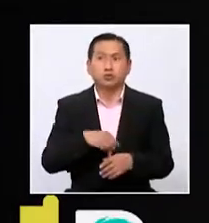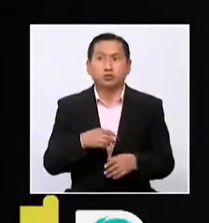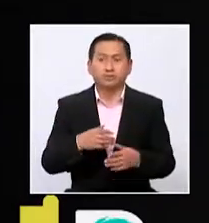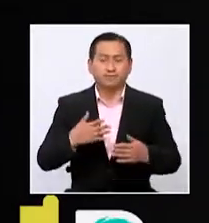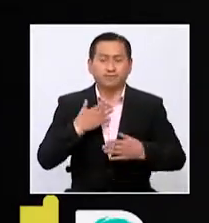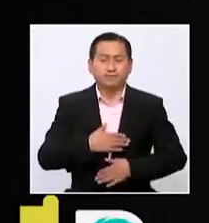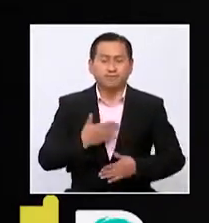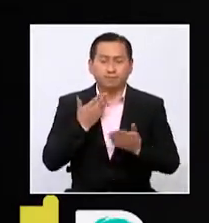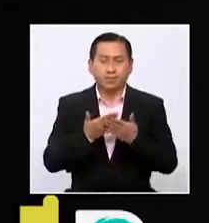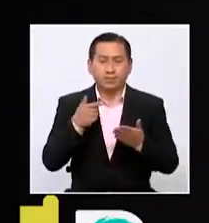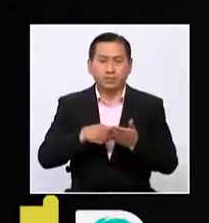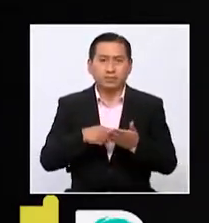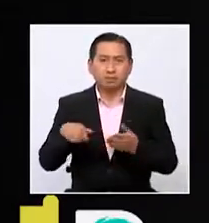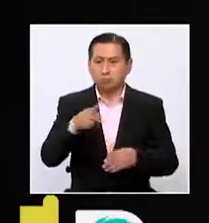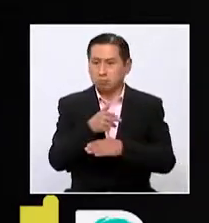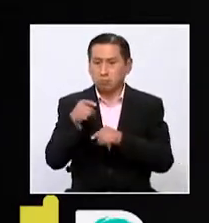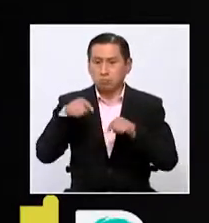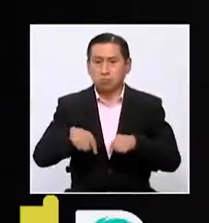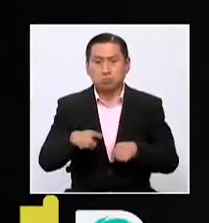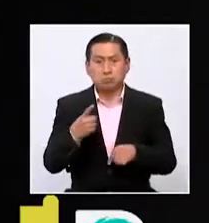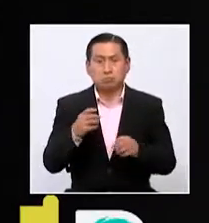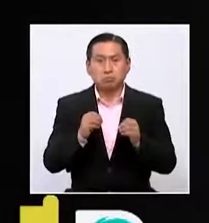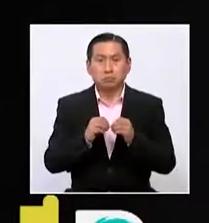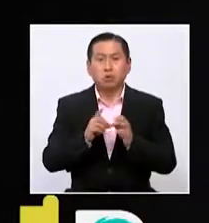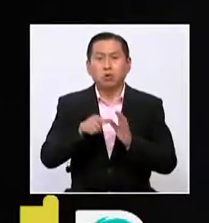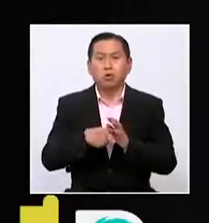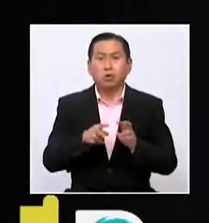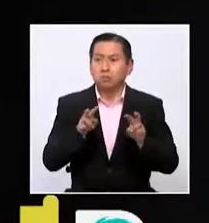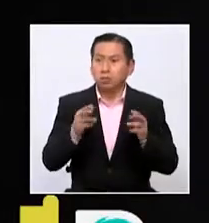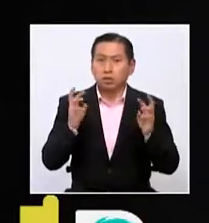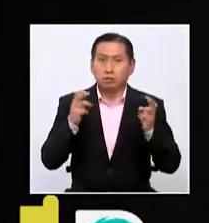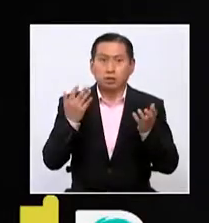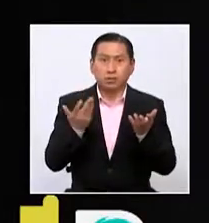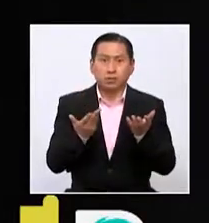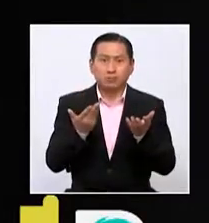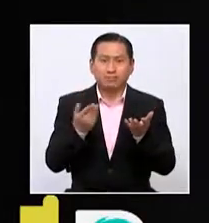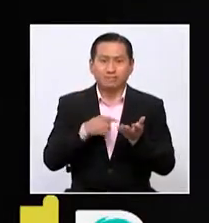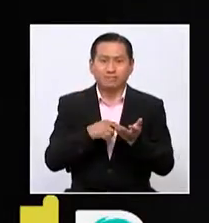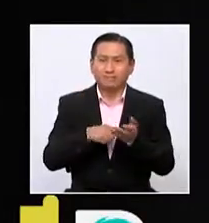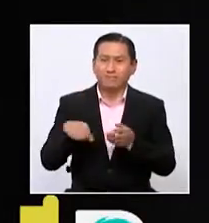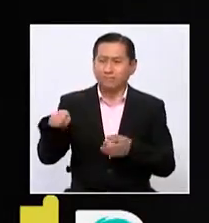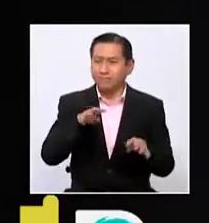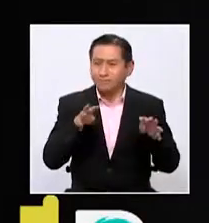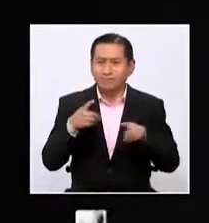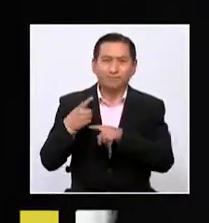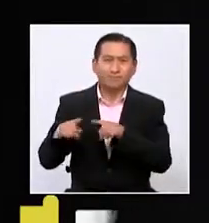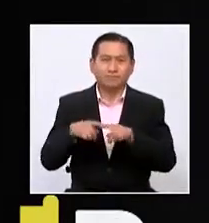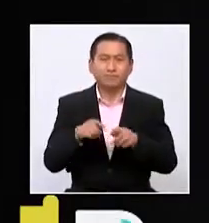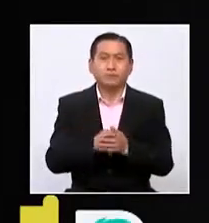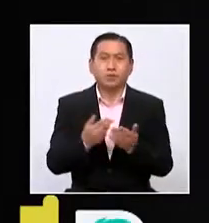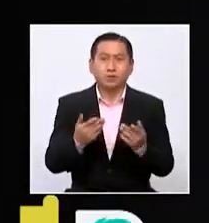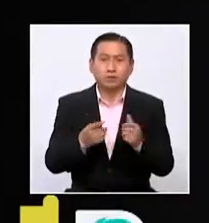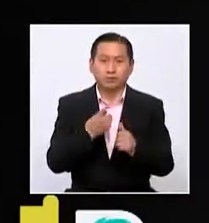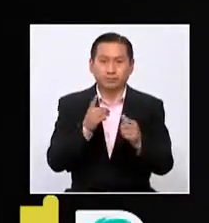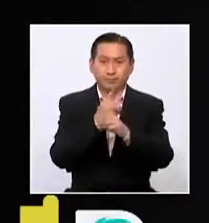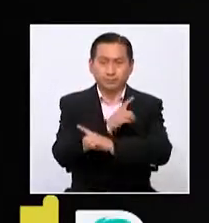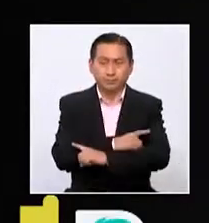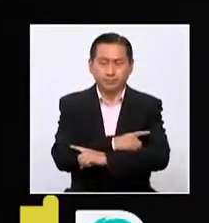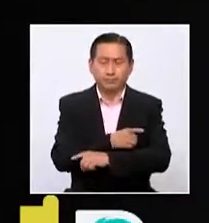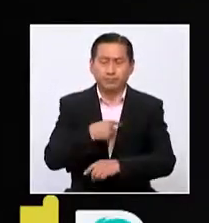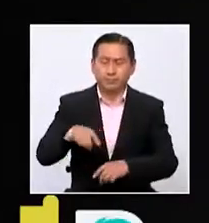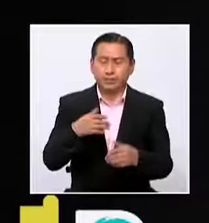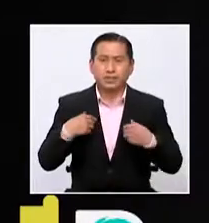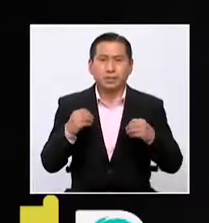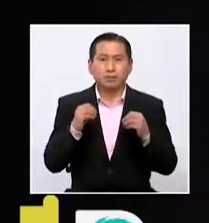no solo la que se está filmando acá, sino la que también pueden ver en estos momentos a través de las distintas plataformas de streaming. Hacemos la primera pausa y a la